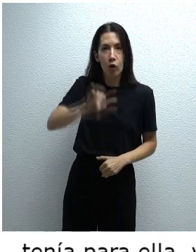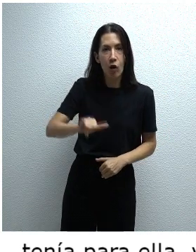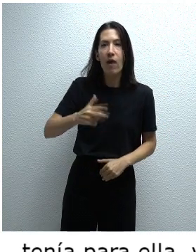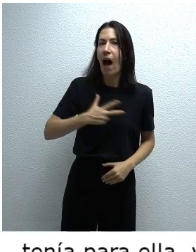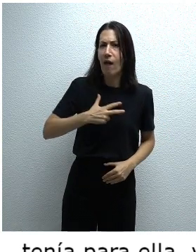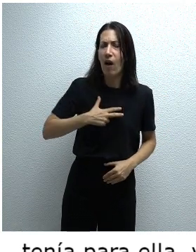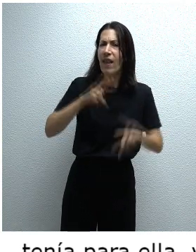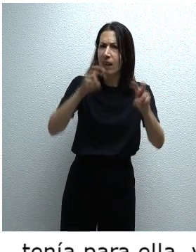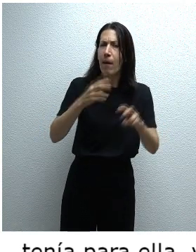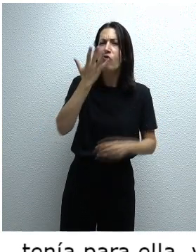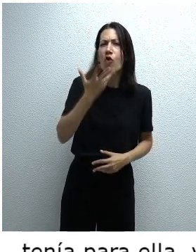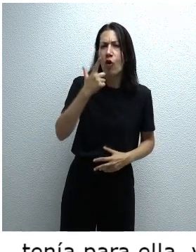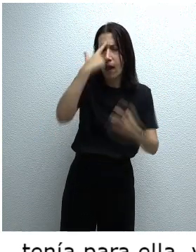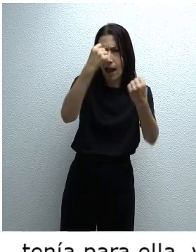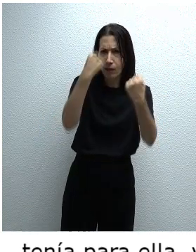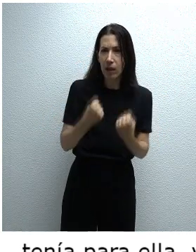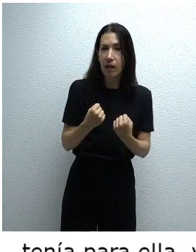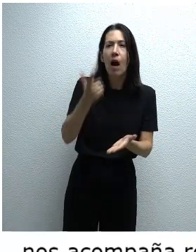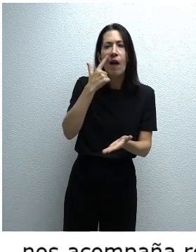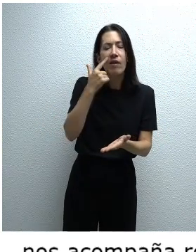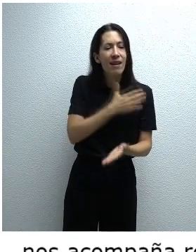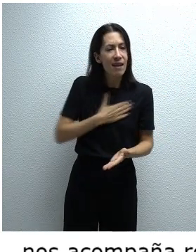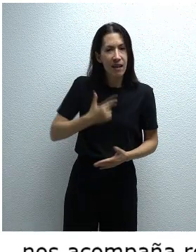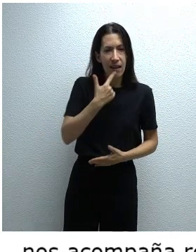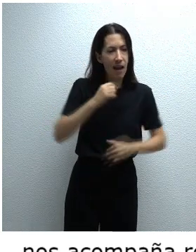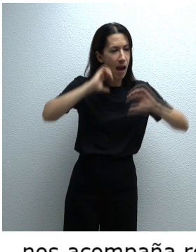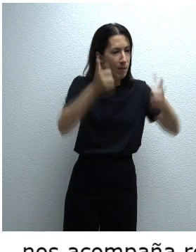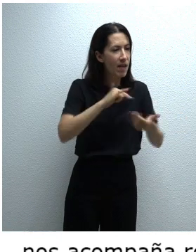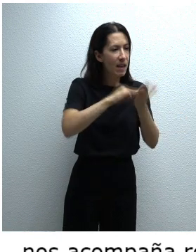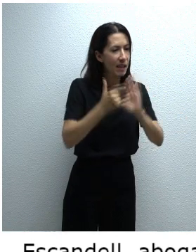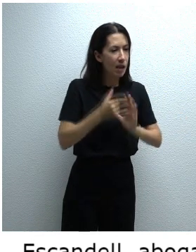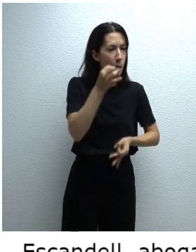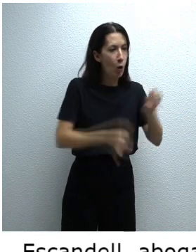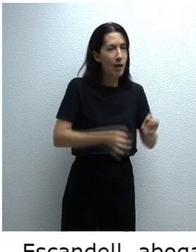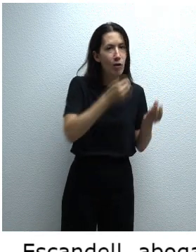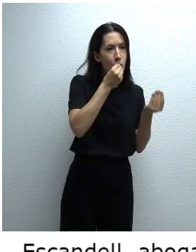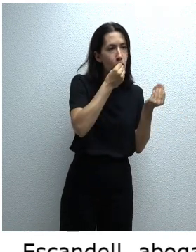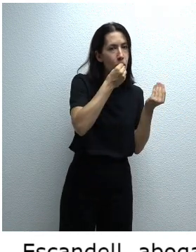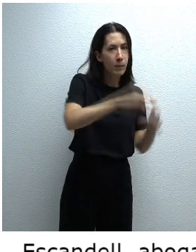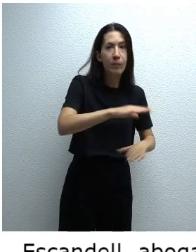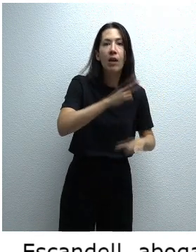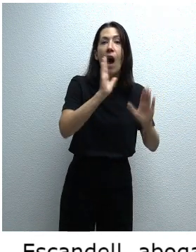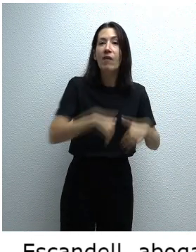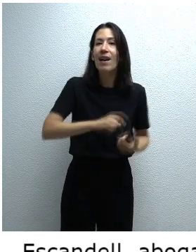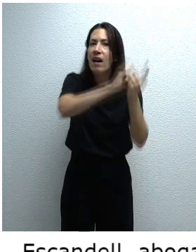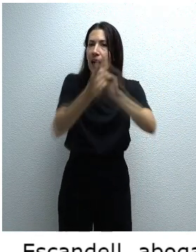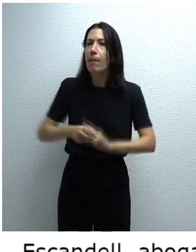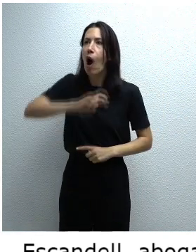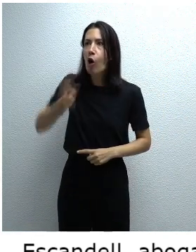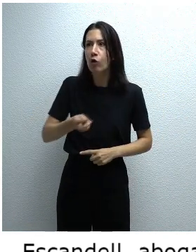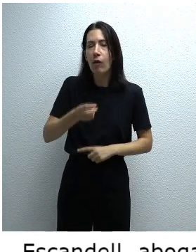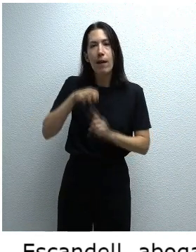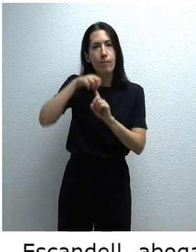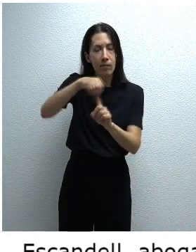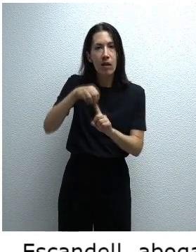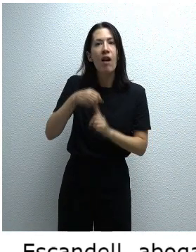en estos temas. Como hay muchas personas mayores que por Alzheimer, un sistema jurídico de sustitución a uno fundamentado en la igualdad de los derechos humanos y en qué